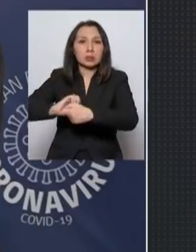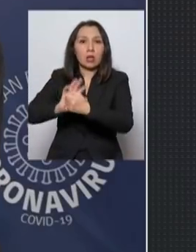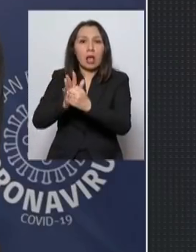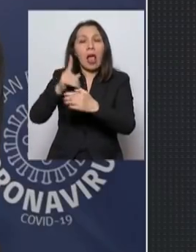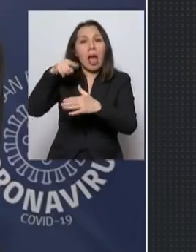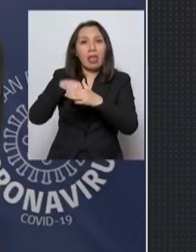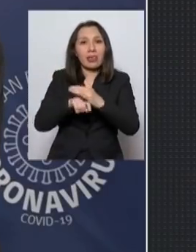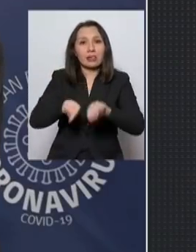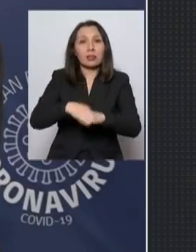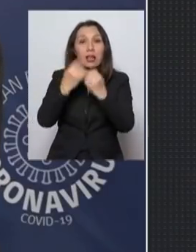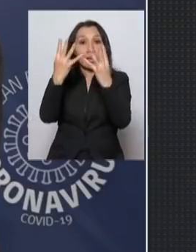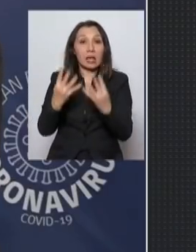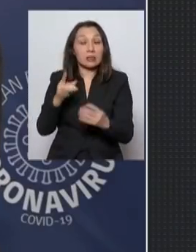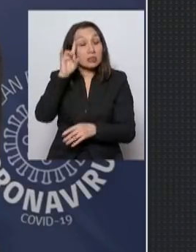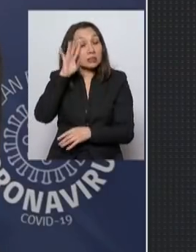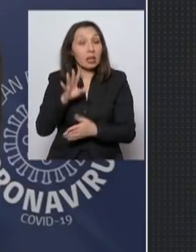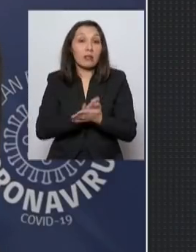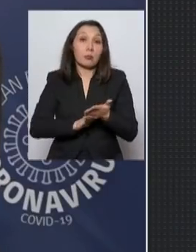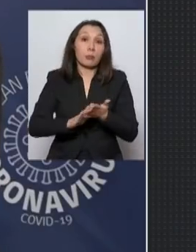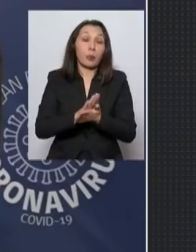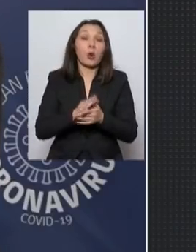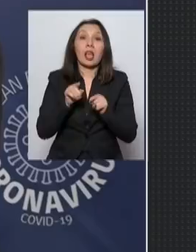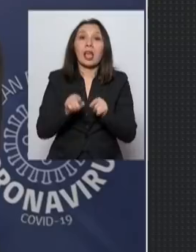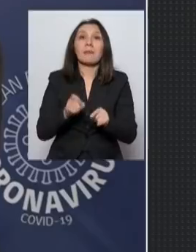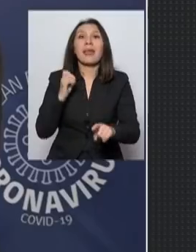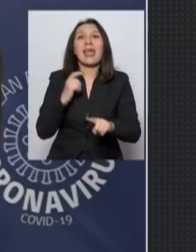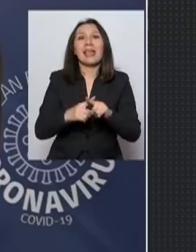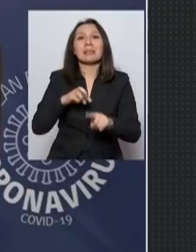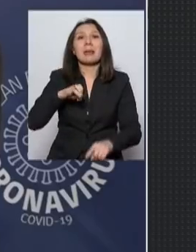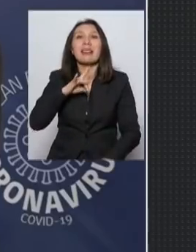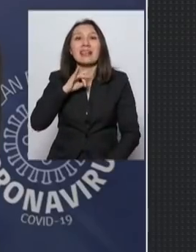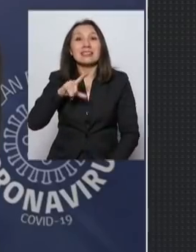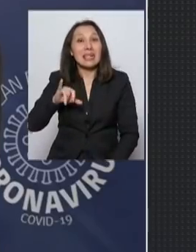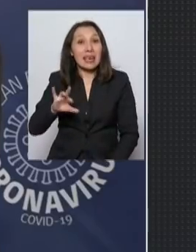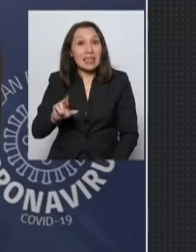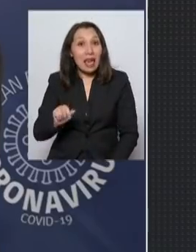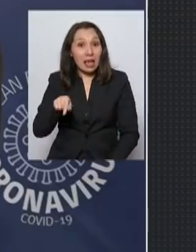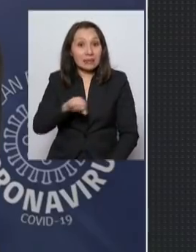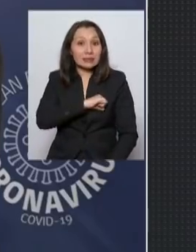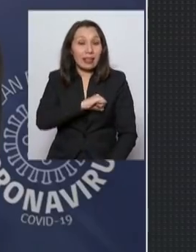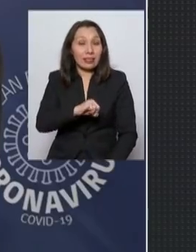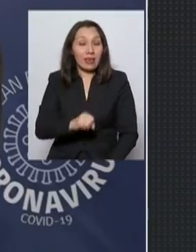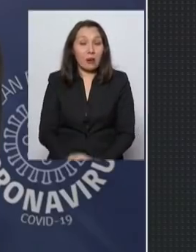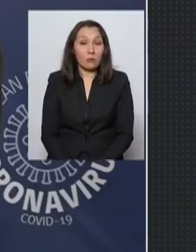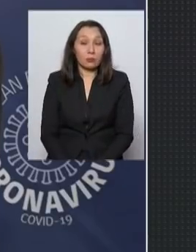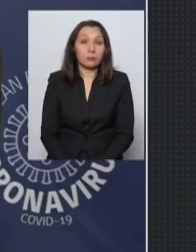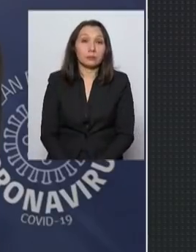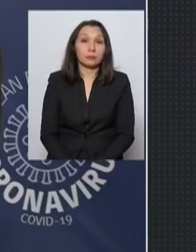de las cárceles, como ya sabemos ha ocurrido, por ejemplo, en la ex penitenciaría acá en Santiago.